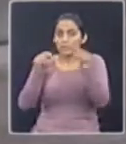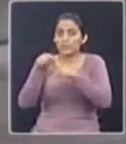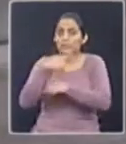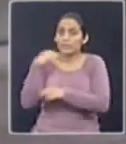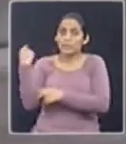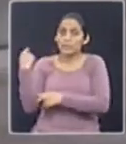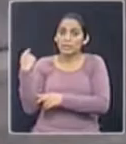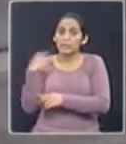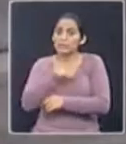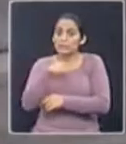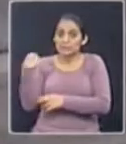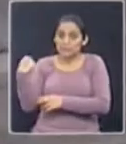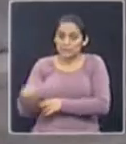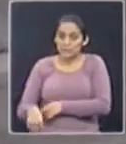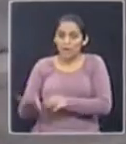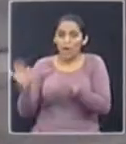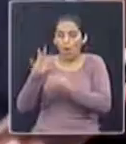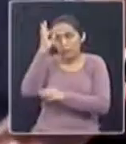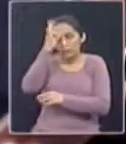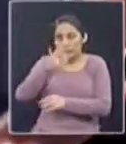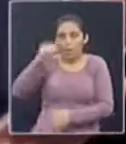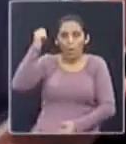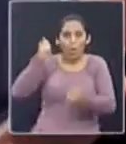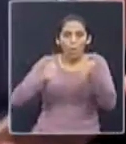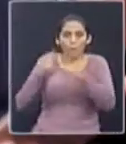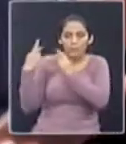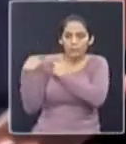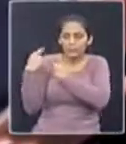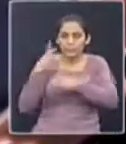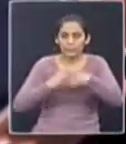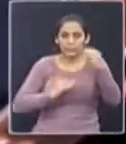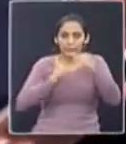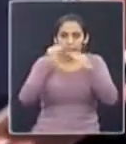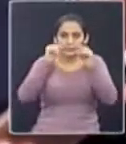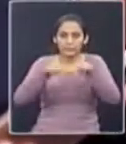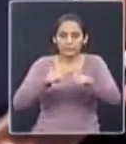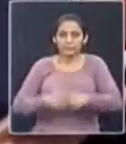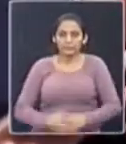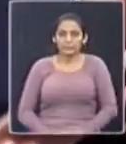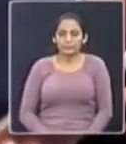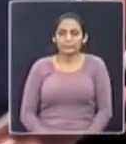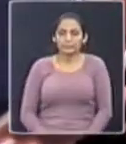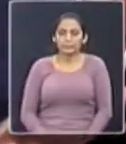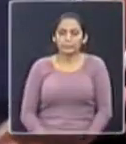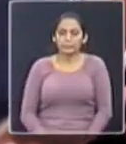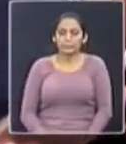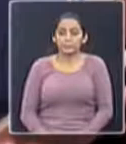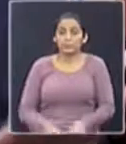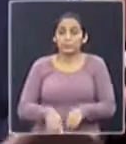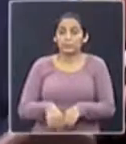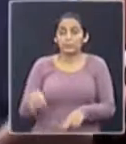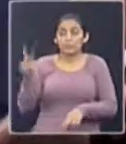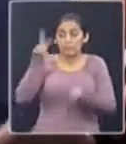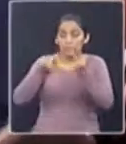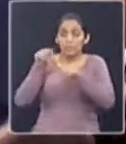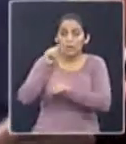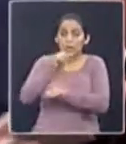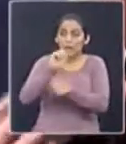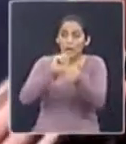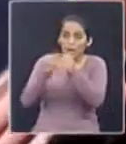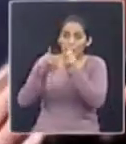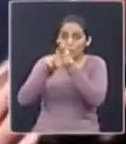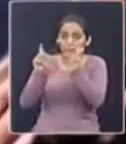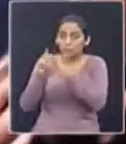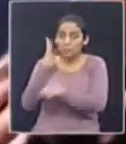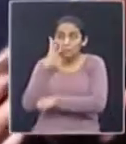china o la de Francia. La meticulosidad del asunto para ver cómo estamos, cómo está la experiencia de una empresa, la experiencia de la otra